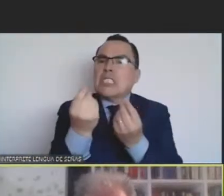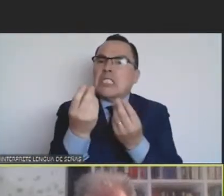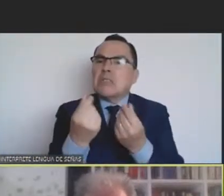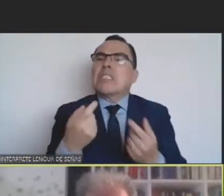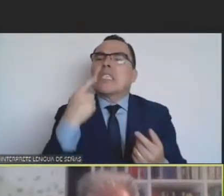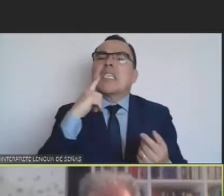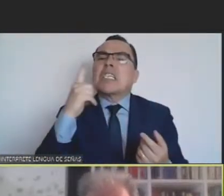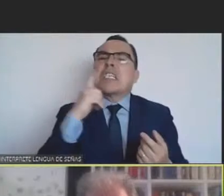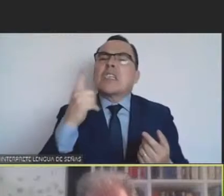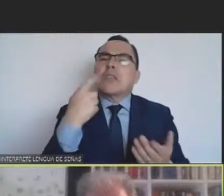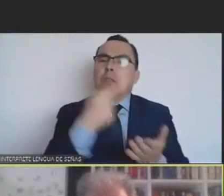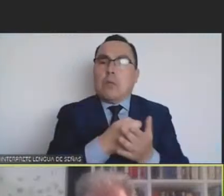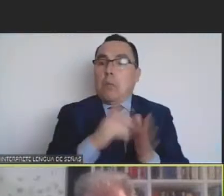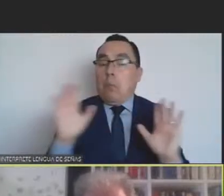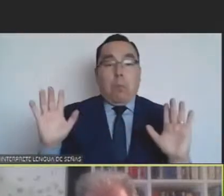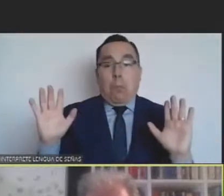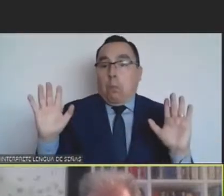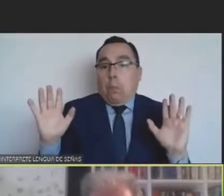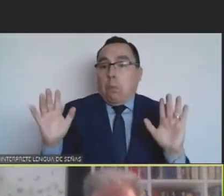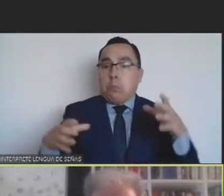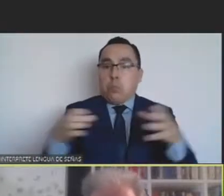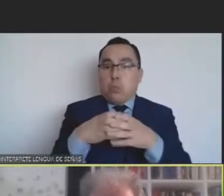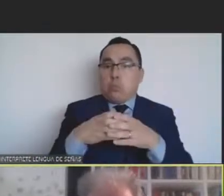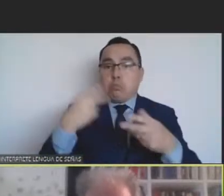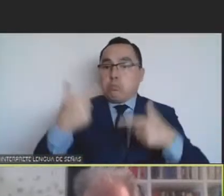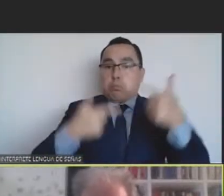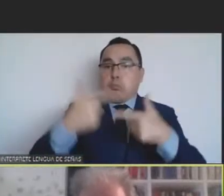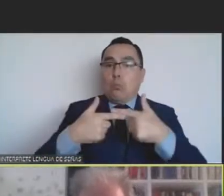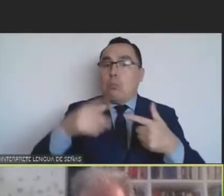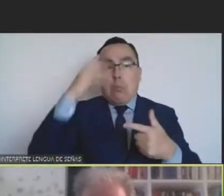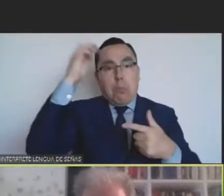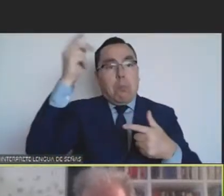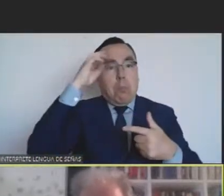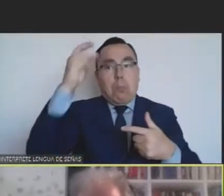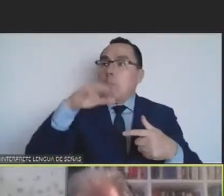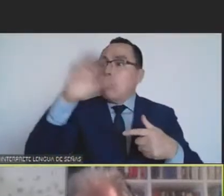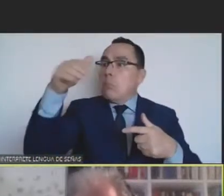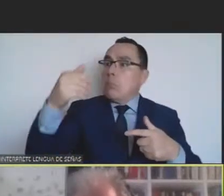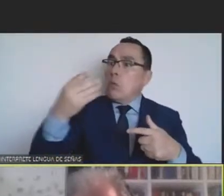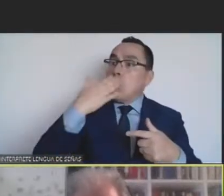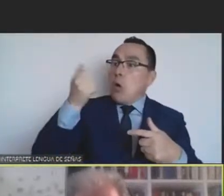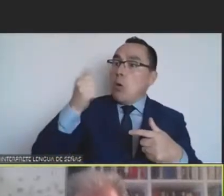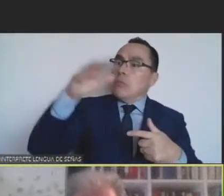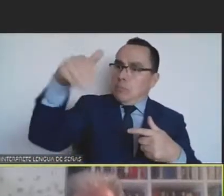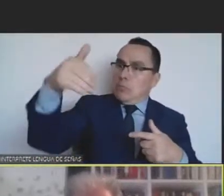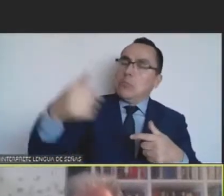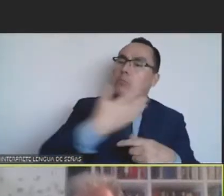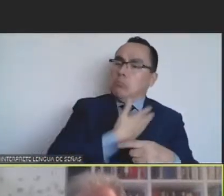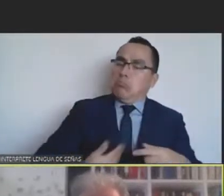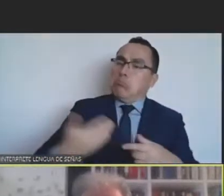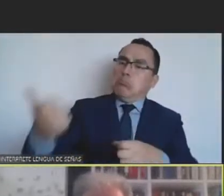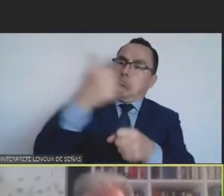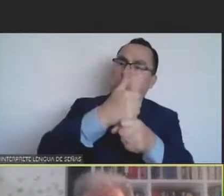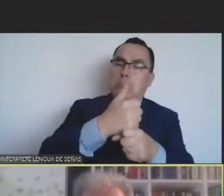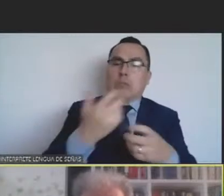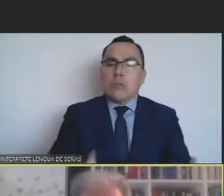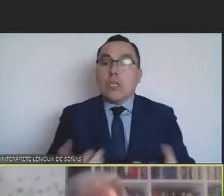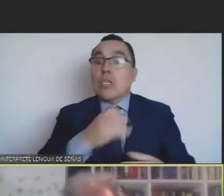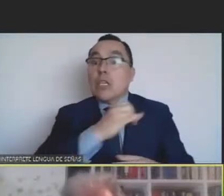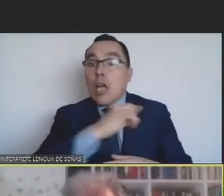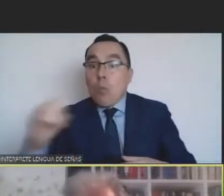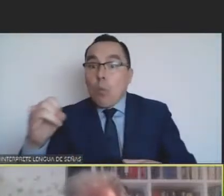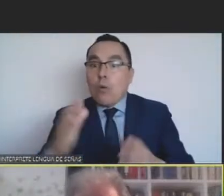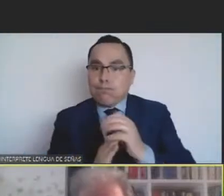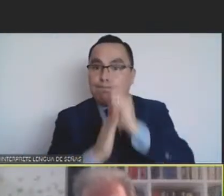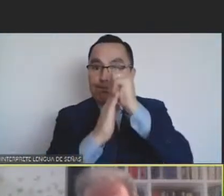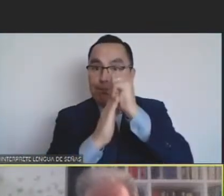basta con que él convoque a una mayoría de ese partido con mejores ideas que sus contrincantes para que pueda presidir su partido. Y después de hacer unos liderazgos interesantes,